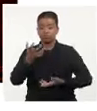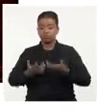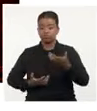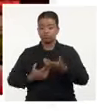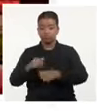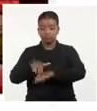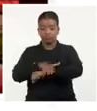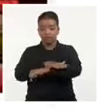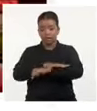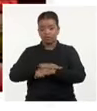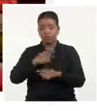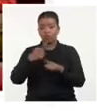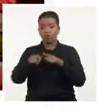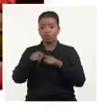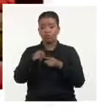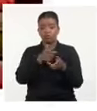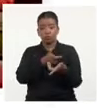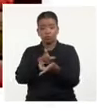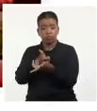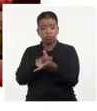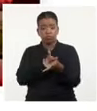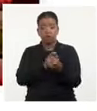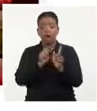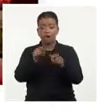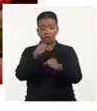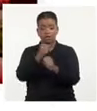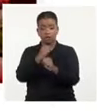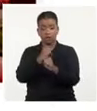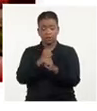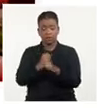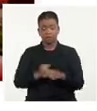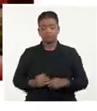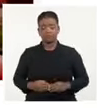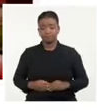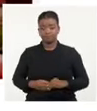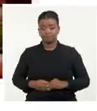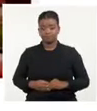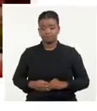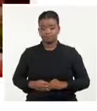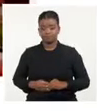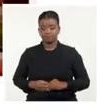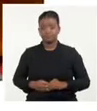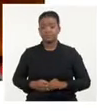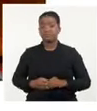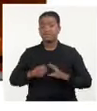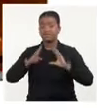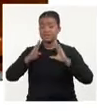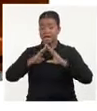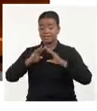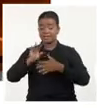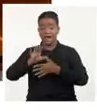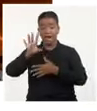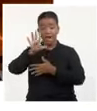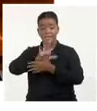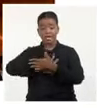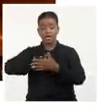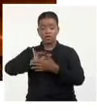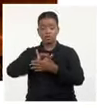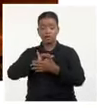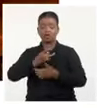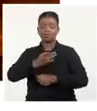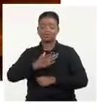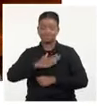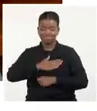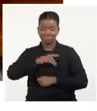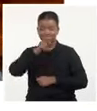a quienes trabajan allí sin descanso para mitigar los daños. Casa de las Américas expresó su sentir por las víctimas,